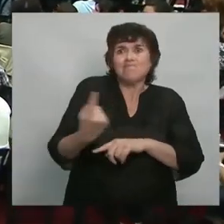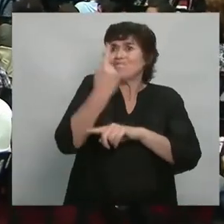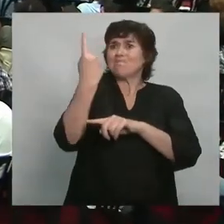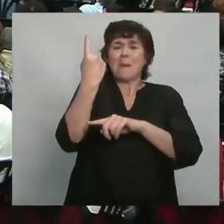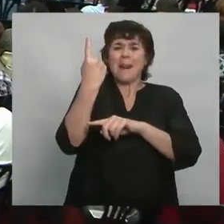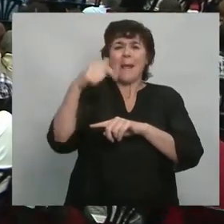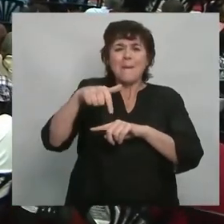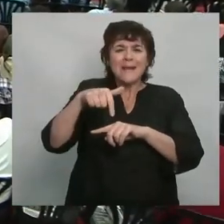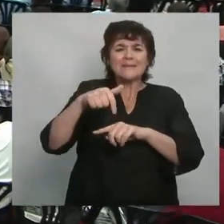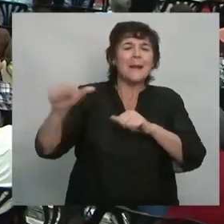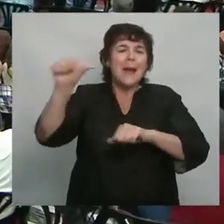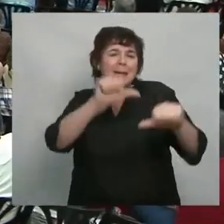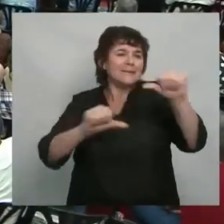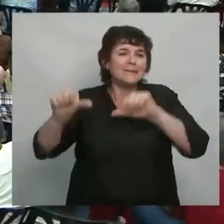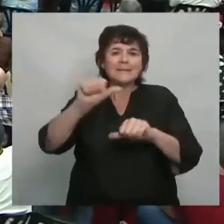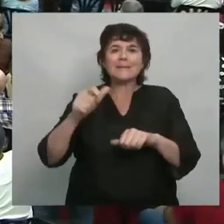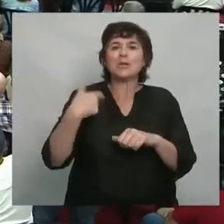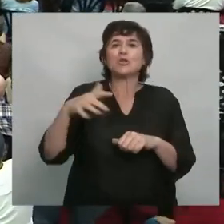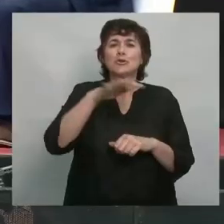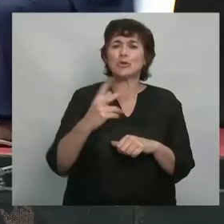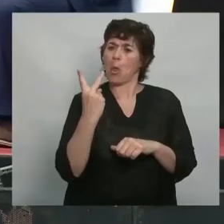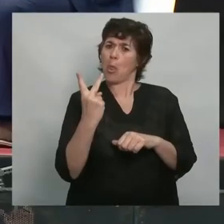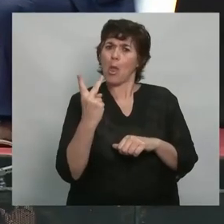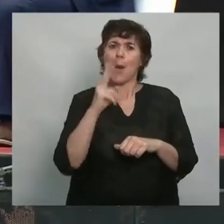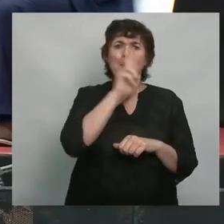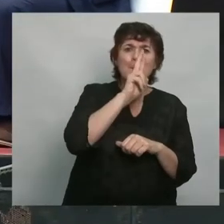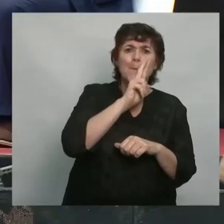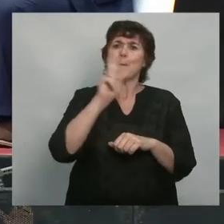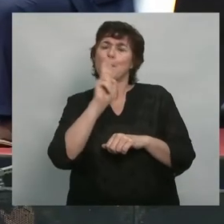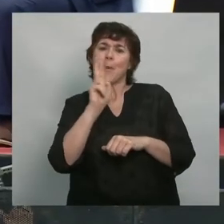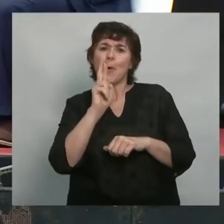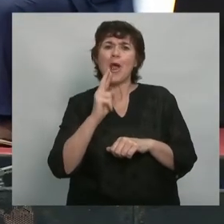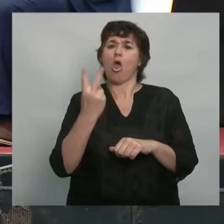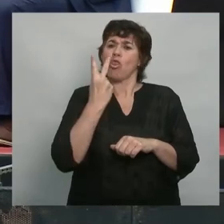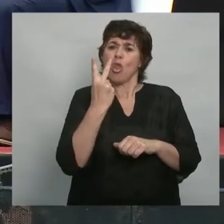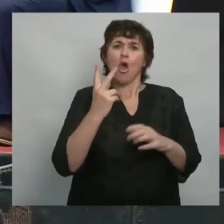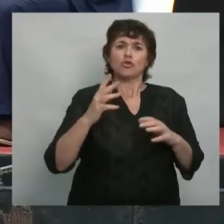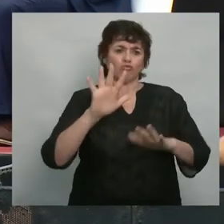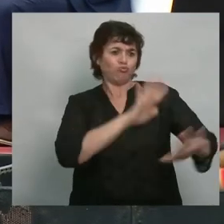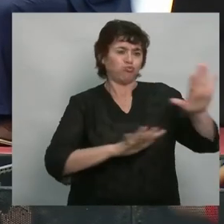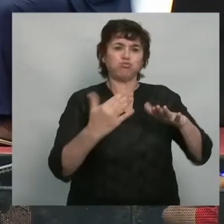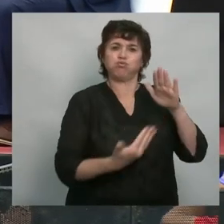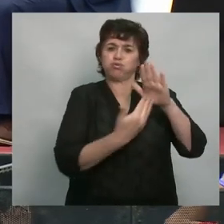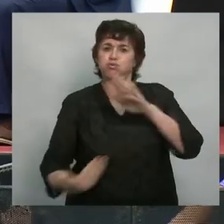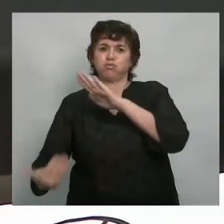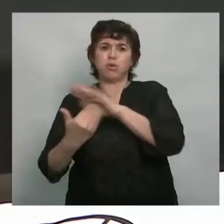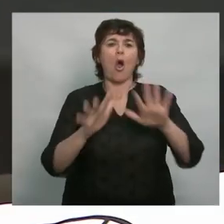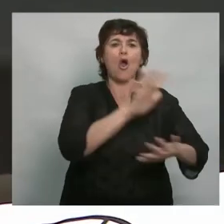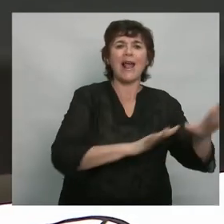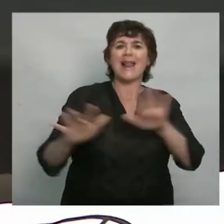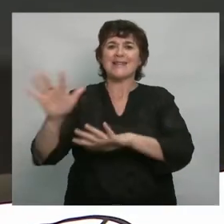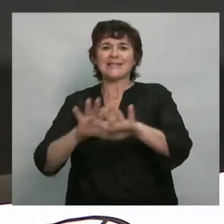ciencias sociales. Dos mujeres dirigiendo dos grandes organizaciones de las ciencias